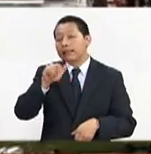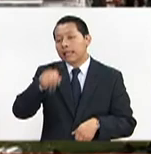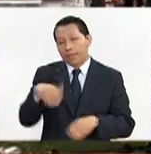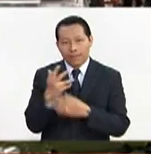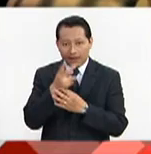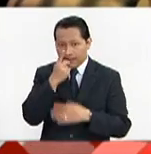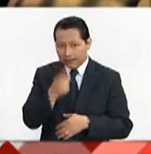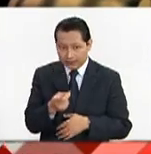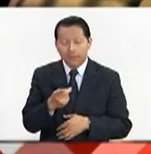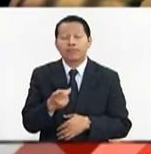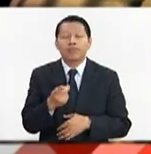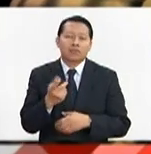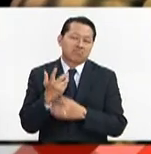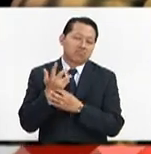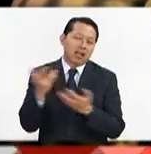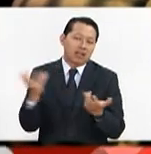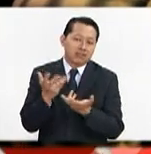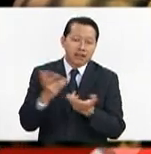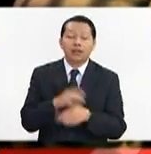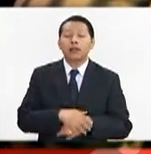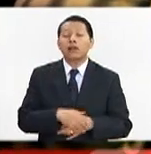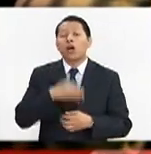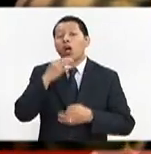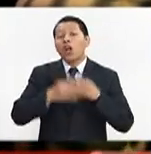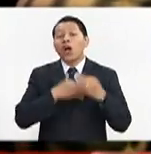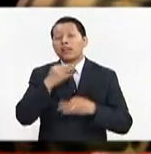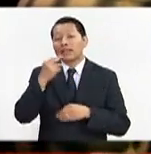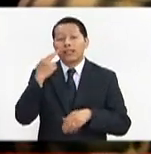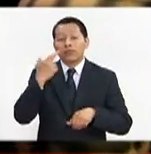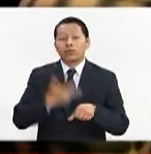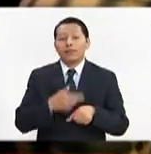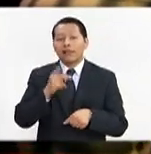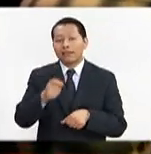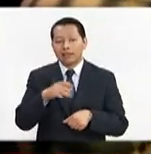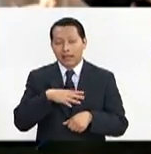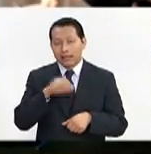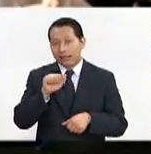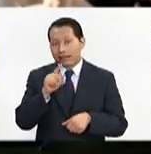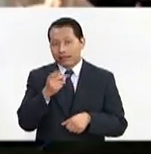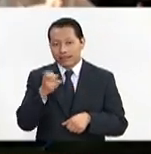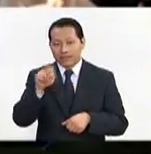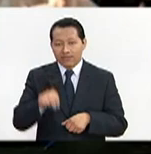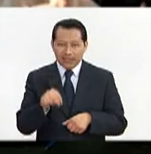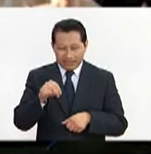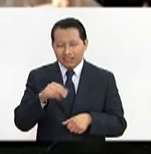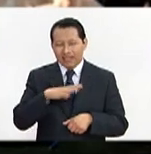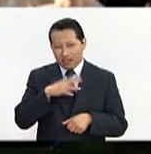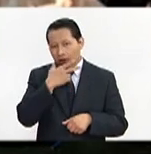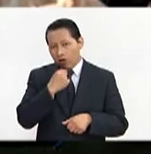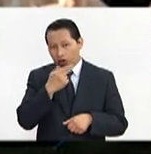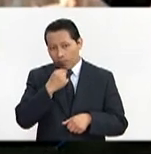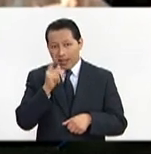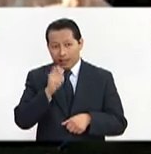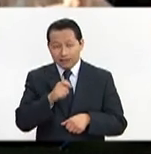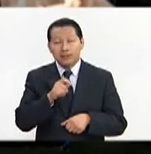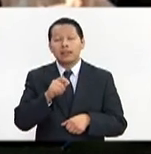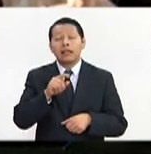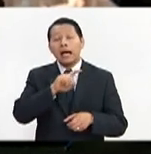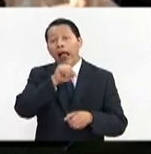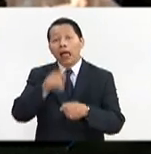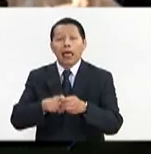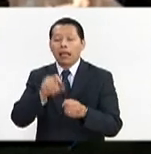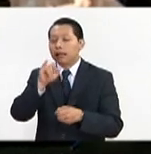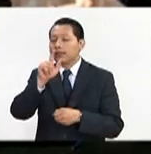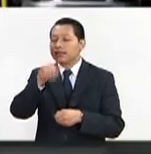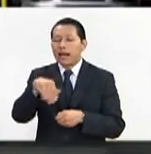A través de su agencia oficial de noticias informó que el responsable, identificado como Stephen Craig Paddock, se convirtió al Islam hace